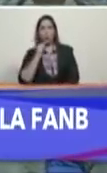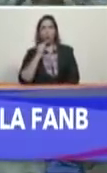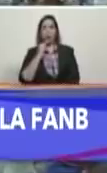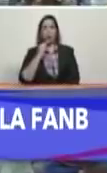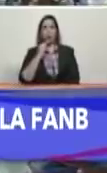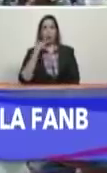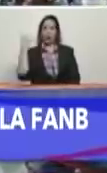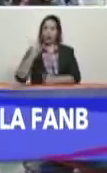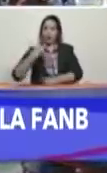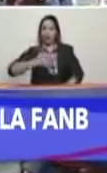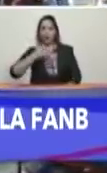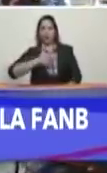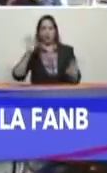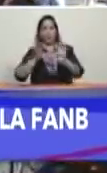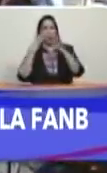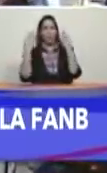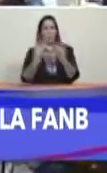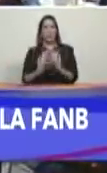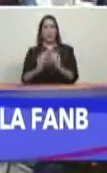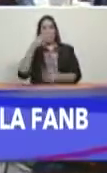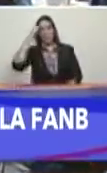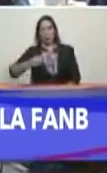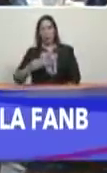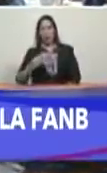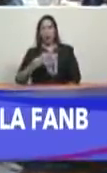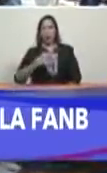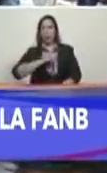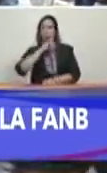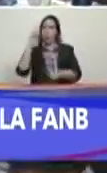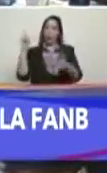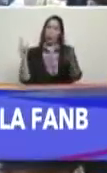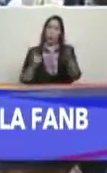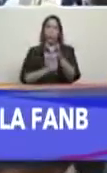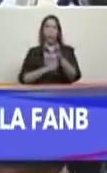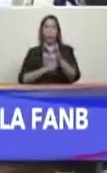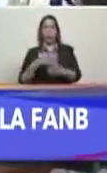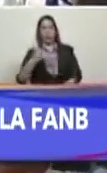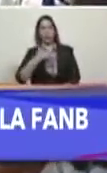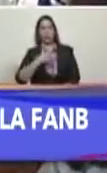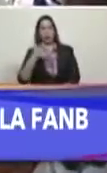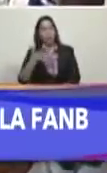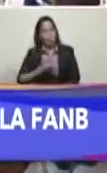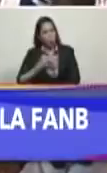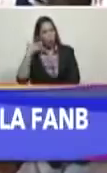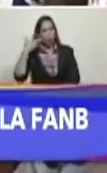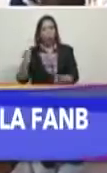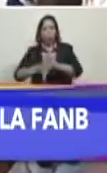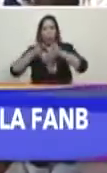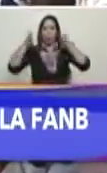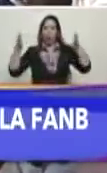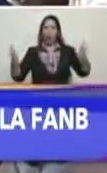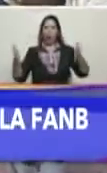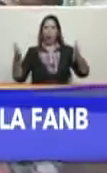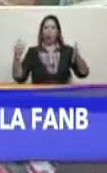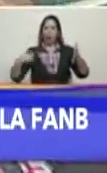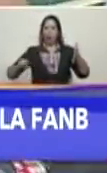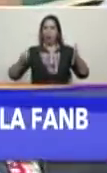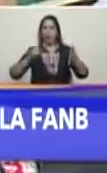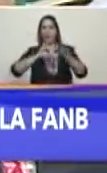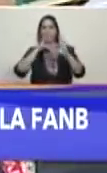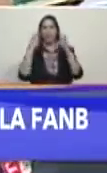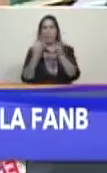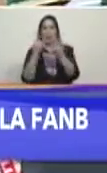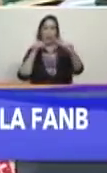sentir, la familia militar como un todo, debe sentir el orgullo más grande de tener en su familia